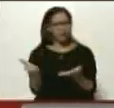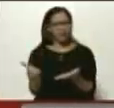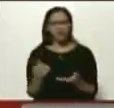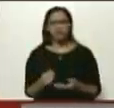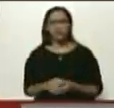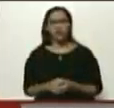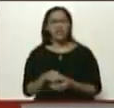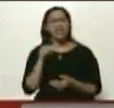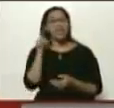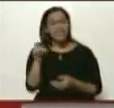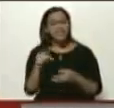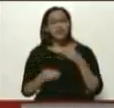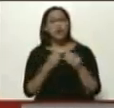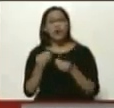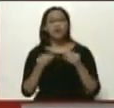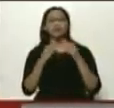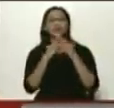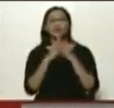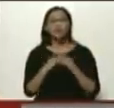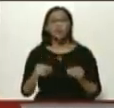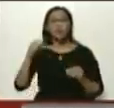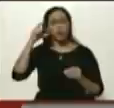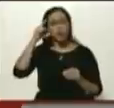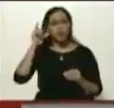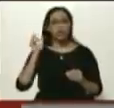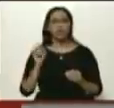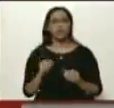Eso lo hace todos los días nuestro pueblo.